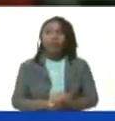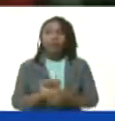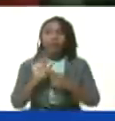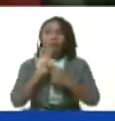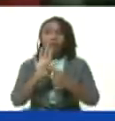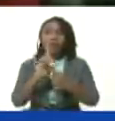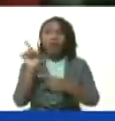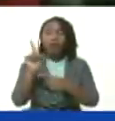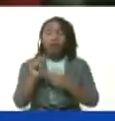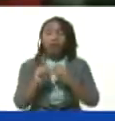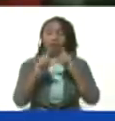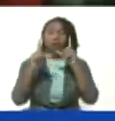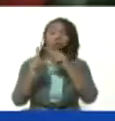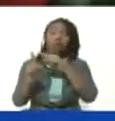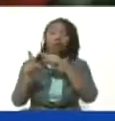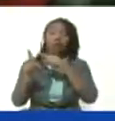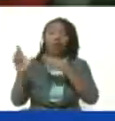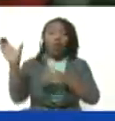aparecieron, fue un escándalo en Colombia.